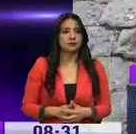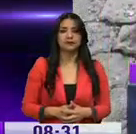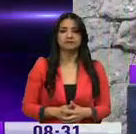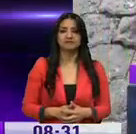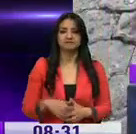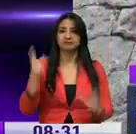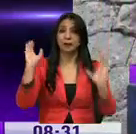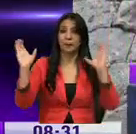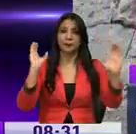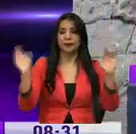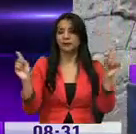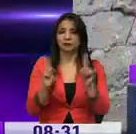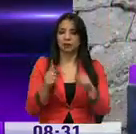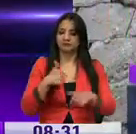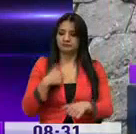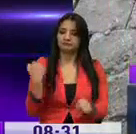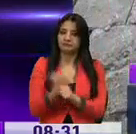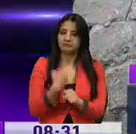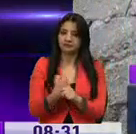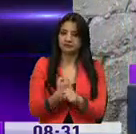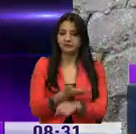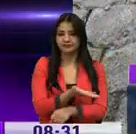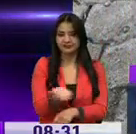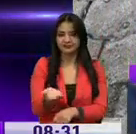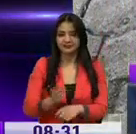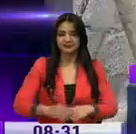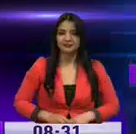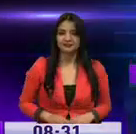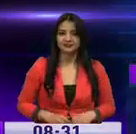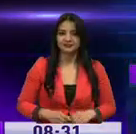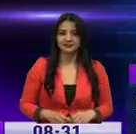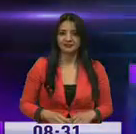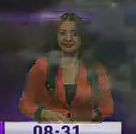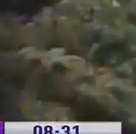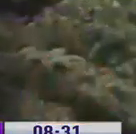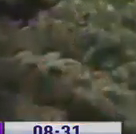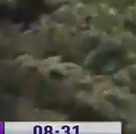no, no. Nosotros trabajamos por usted.